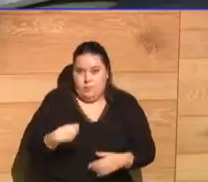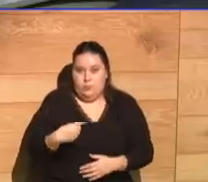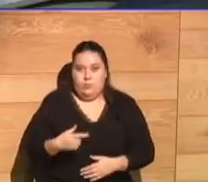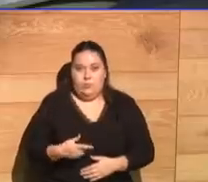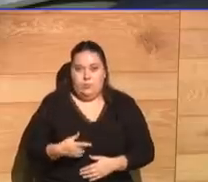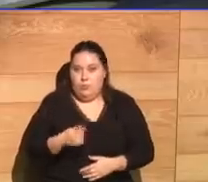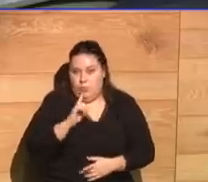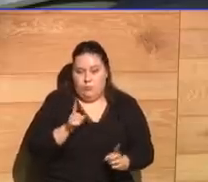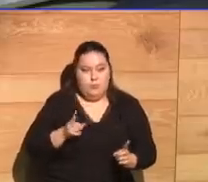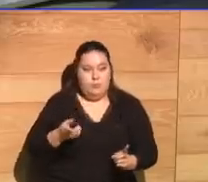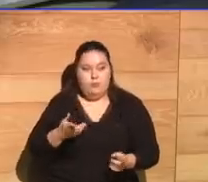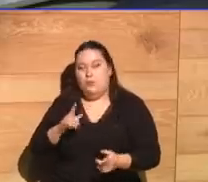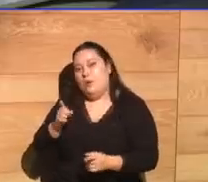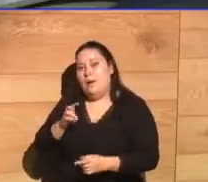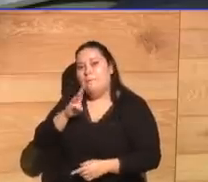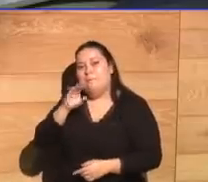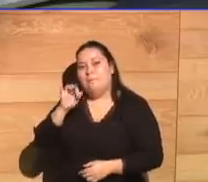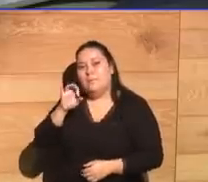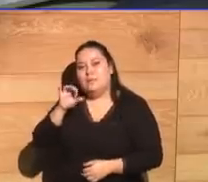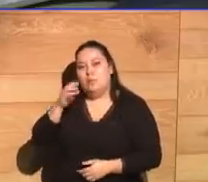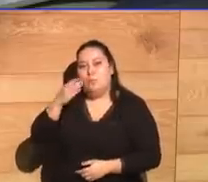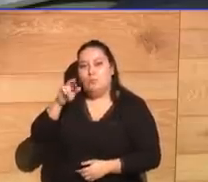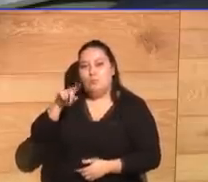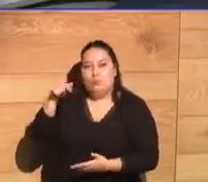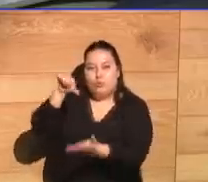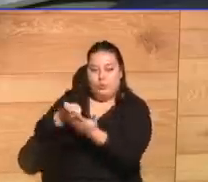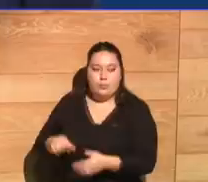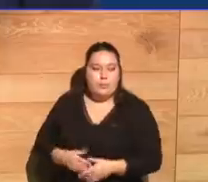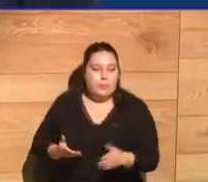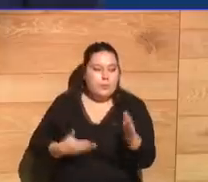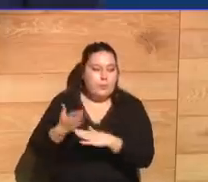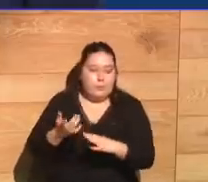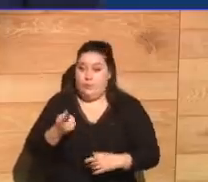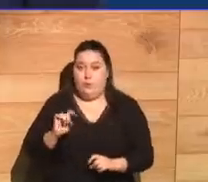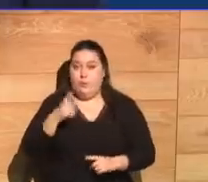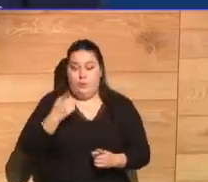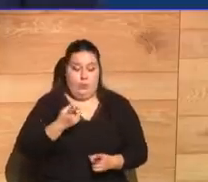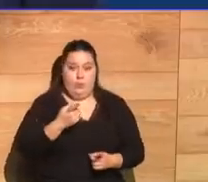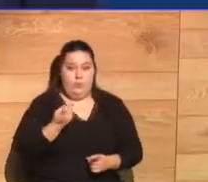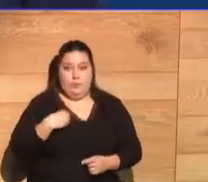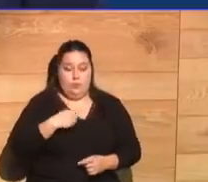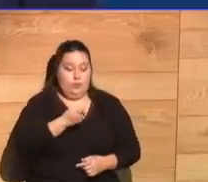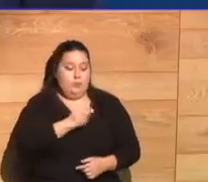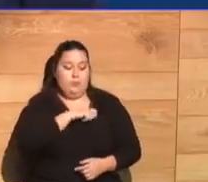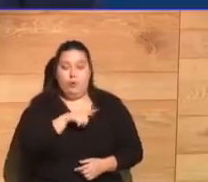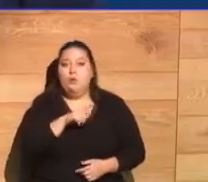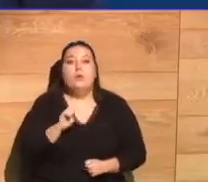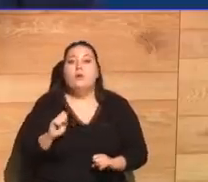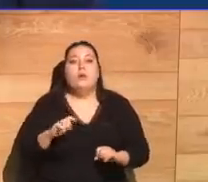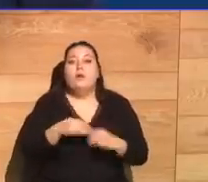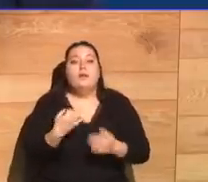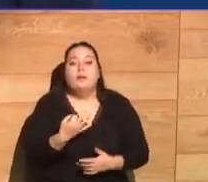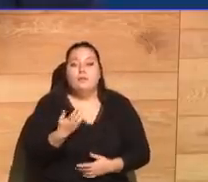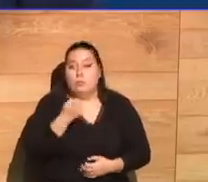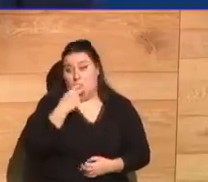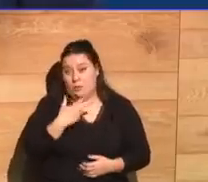a Pittsburgh. Y se fue a Pittsburgh y allí... Y como buen español, lo primero que hizo fue decir, un bar. Un bar. Y